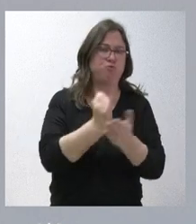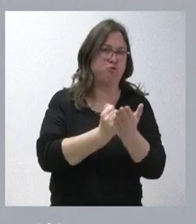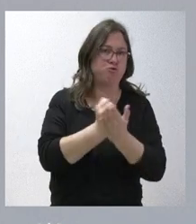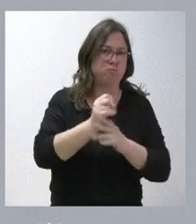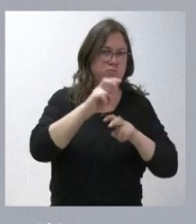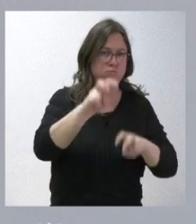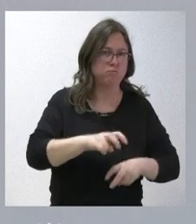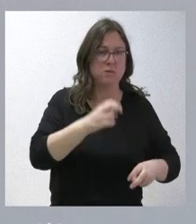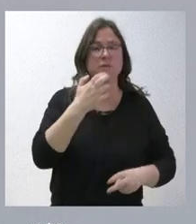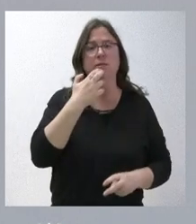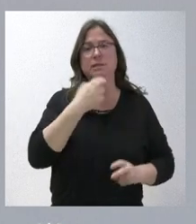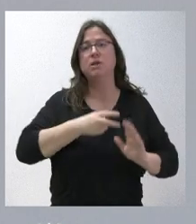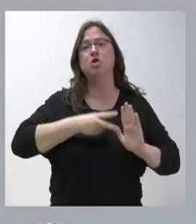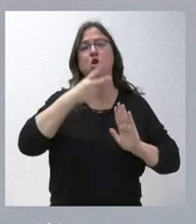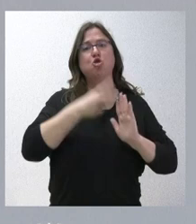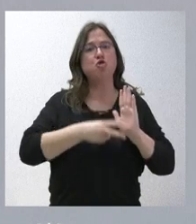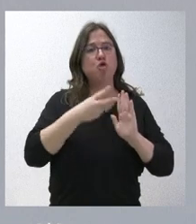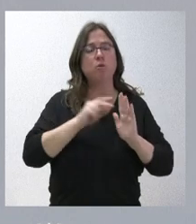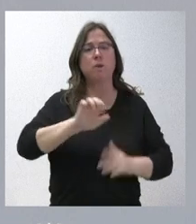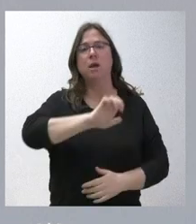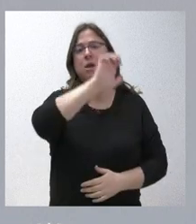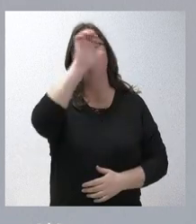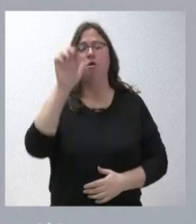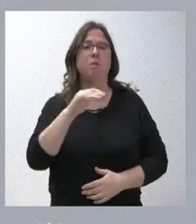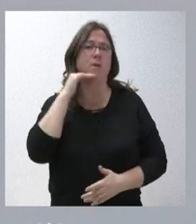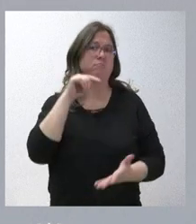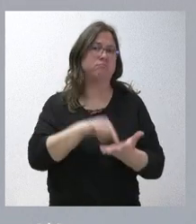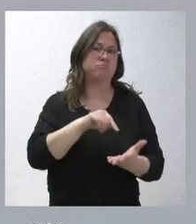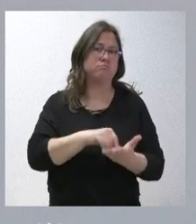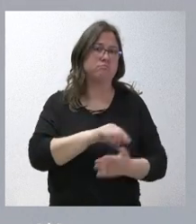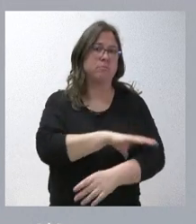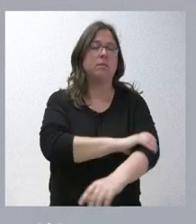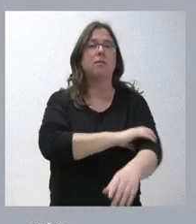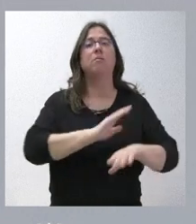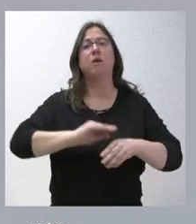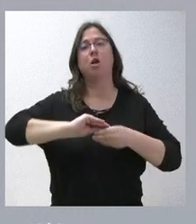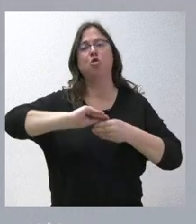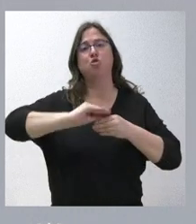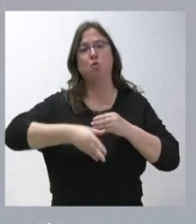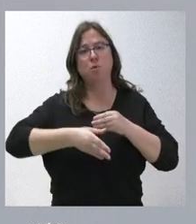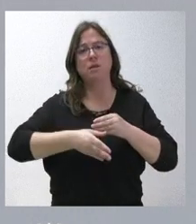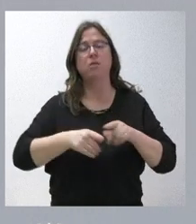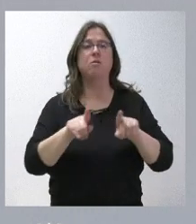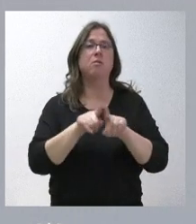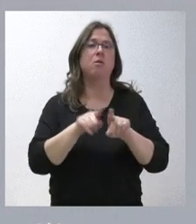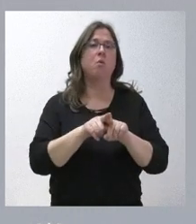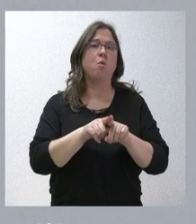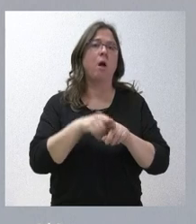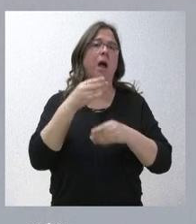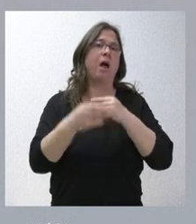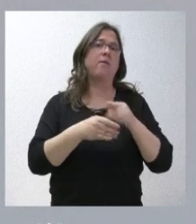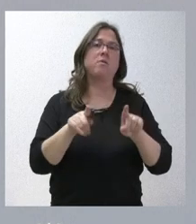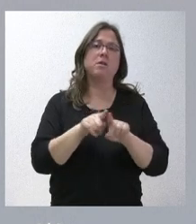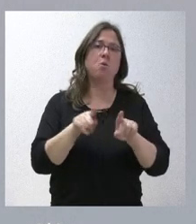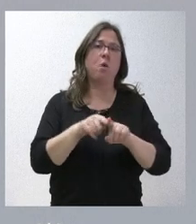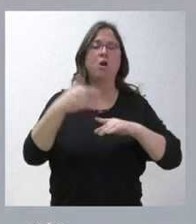hubiera alguna normativa europea que pida la exigencia de una documentación veremos a ver cómo hacer posible el cumplimiento de Esas